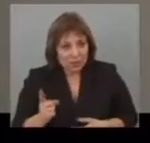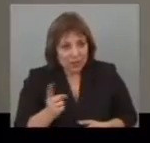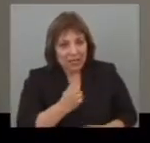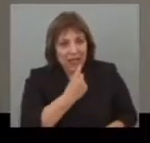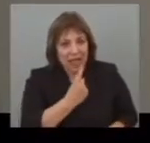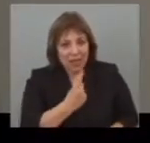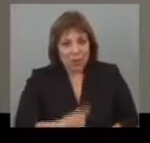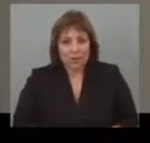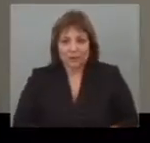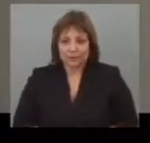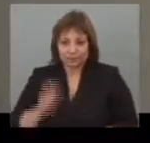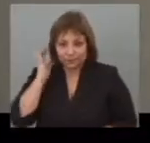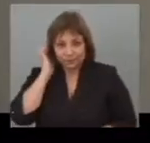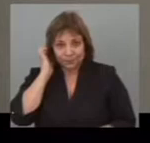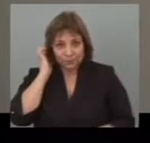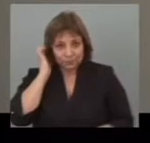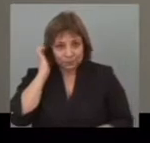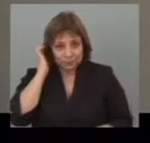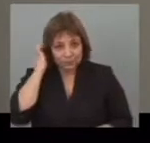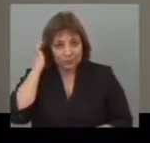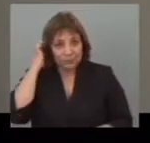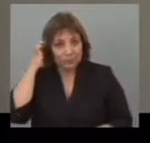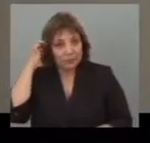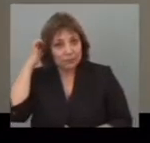de otras. En una de las paradas me pasó algo